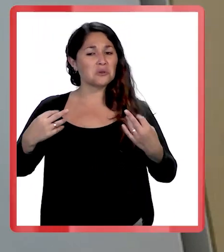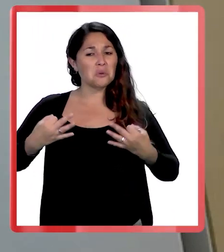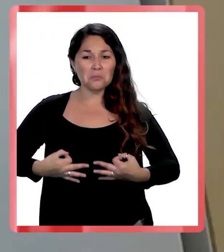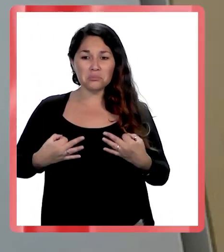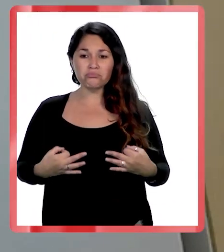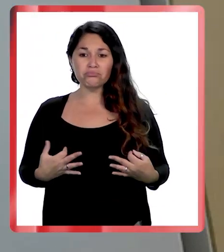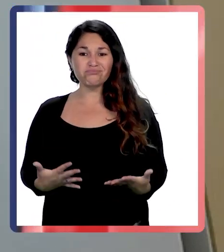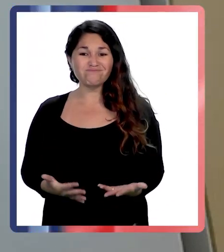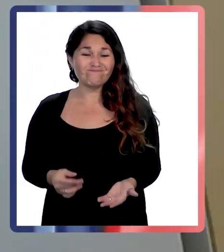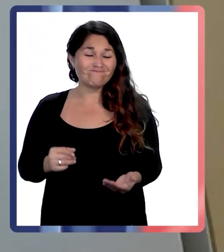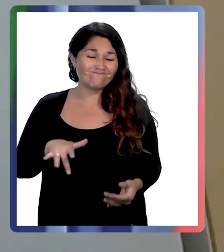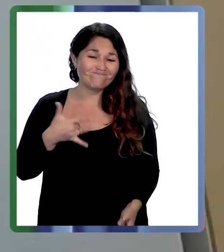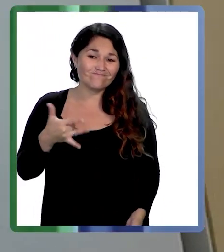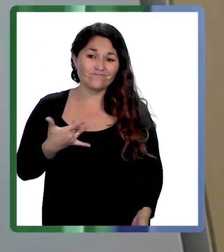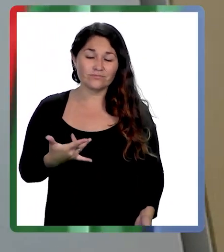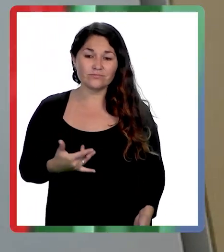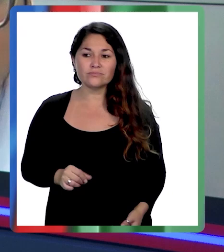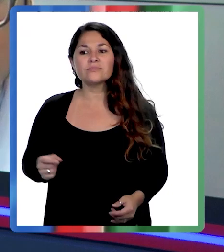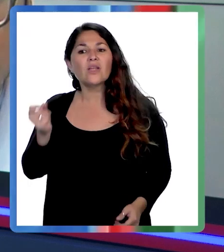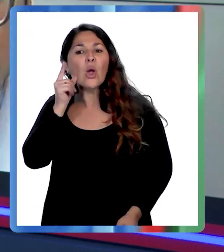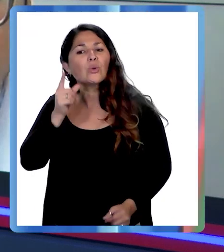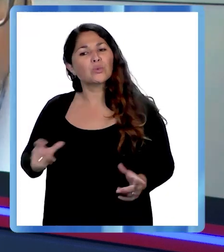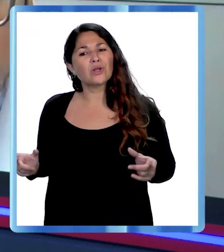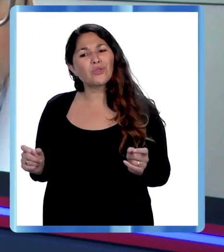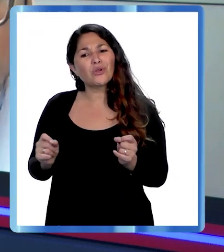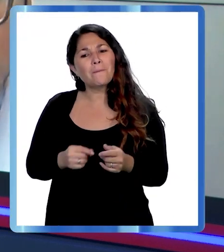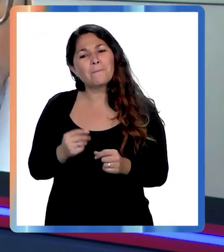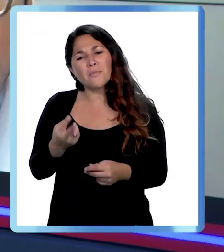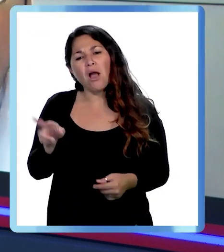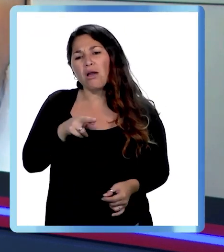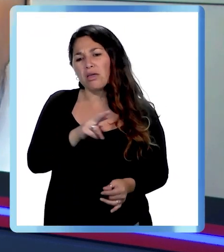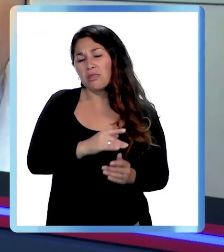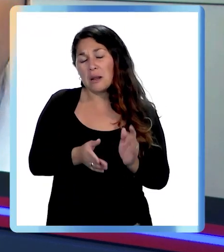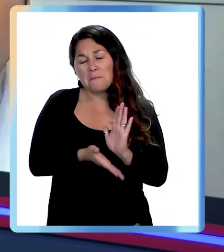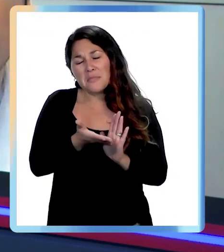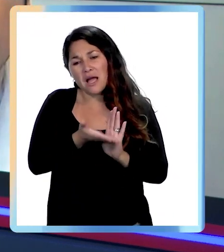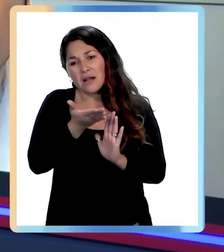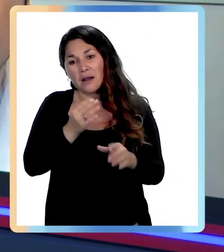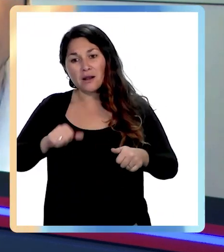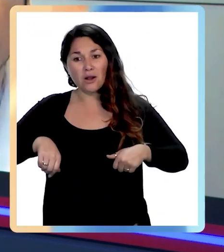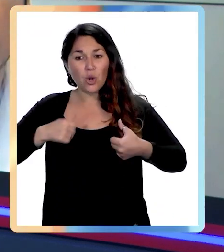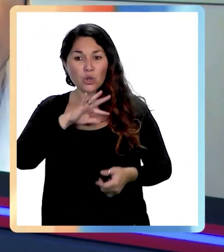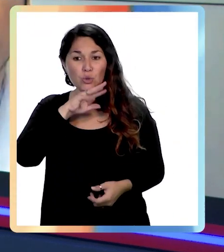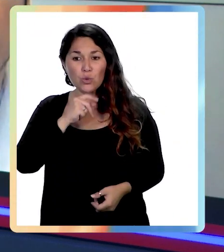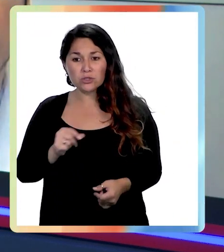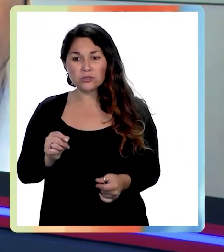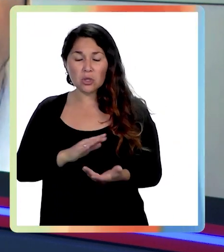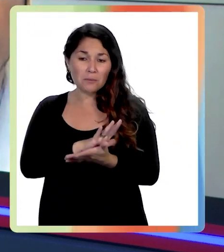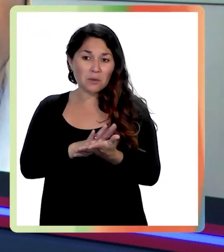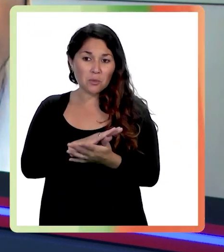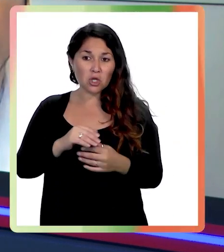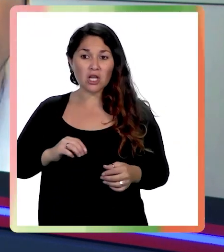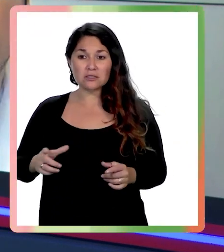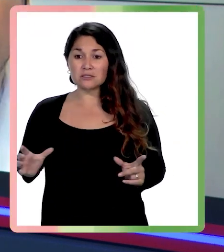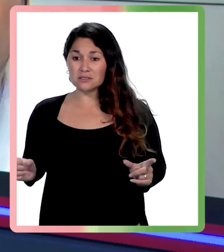algo normalizado, lamentablemente. ¿Qué tipos de cáncer son los que se dan más entre los adultos jóvenes? Usted mencionaba el cáncer de mama y